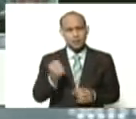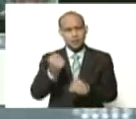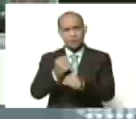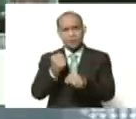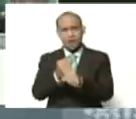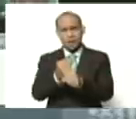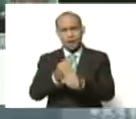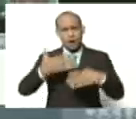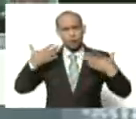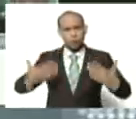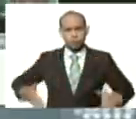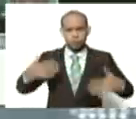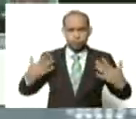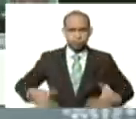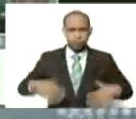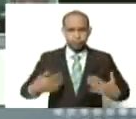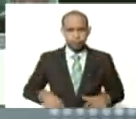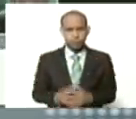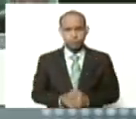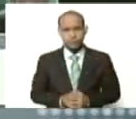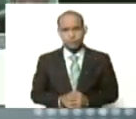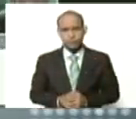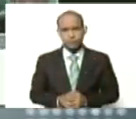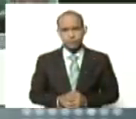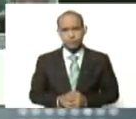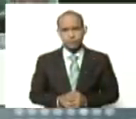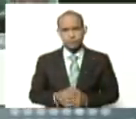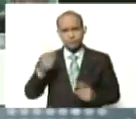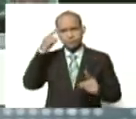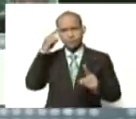trabajando intensamente para